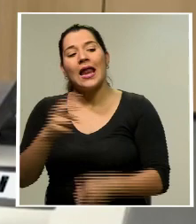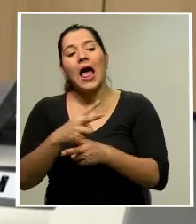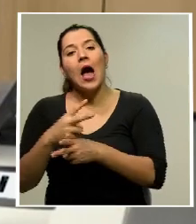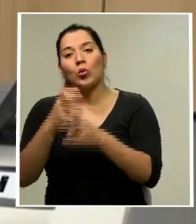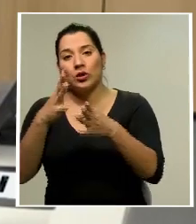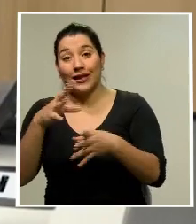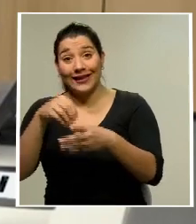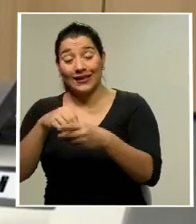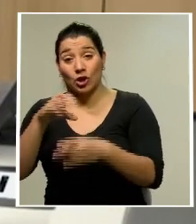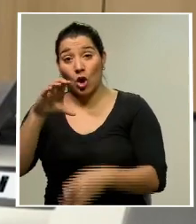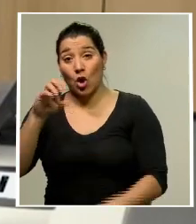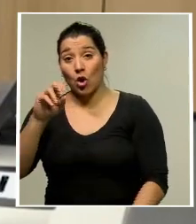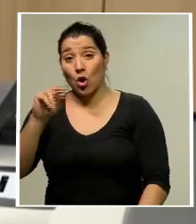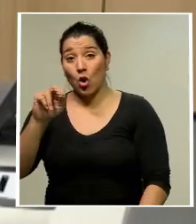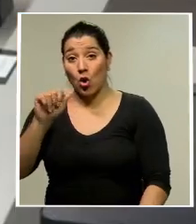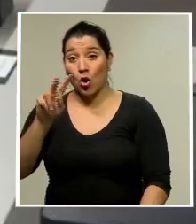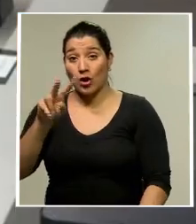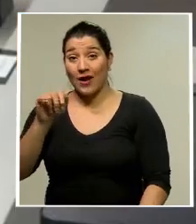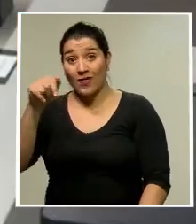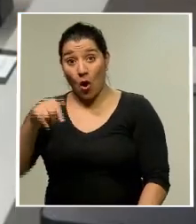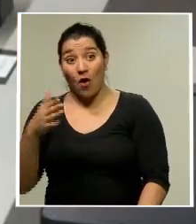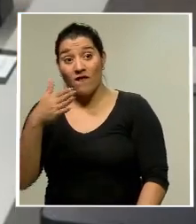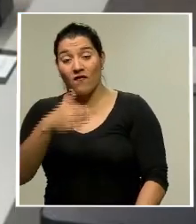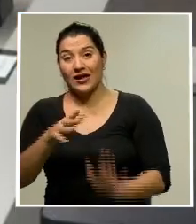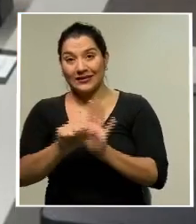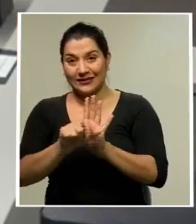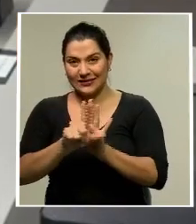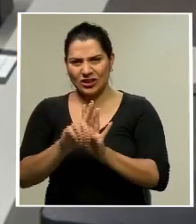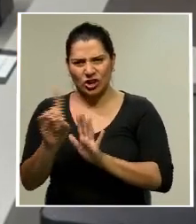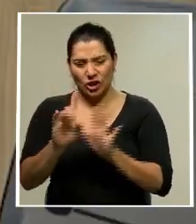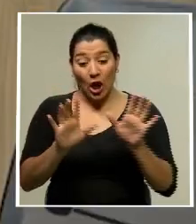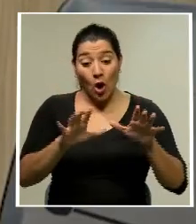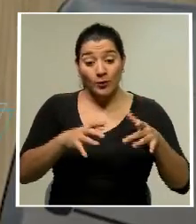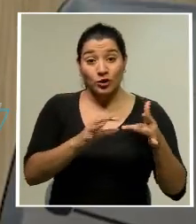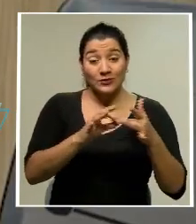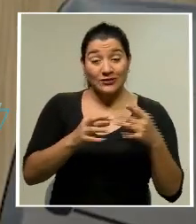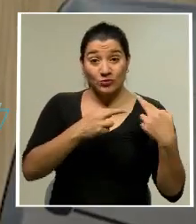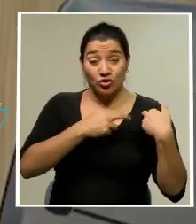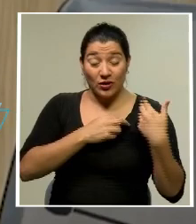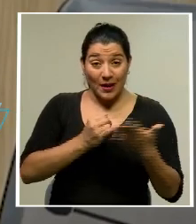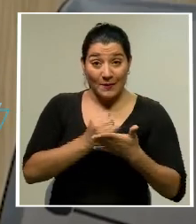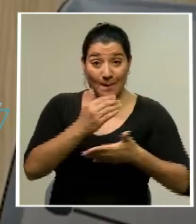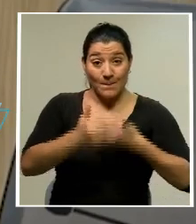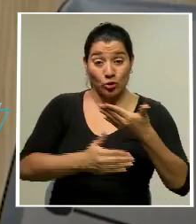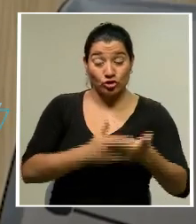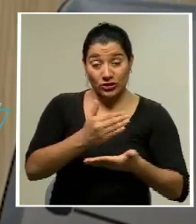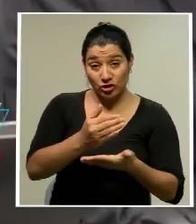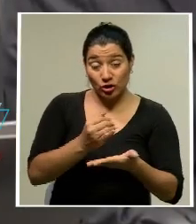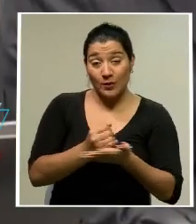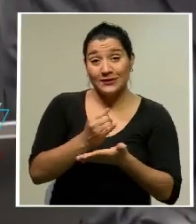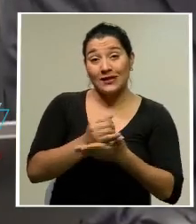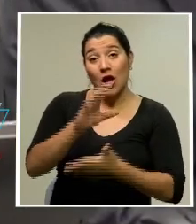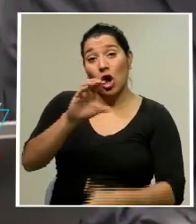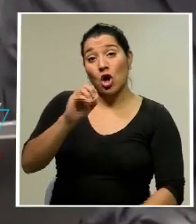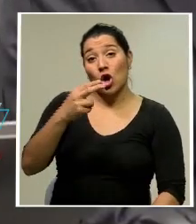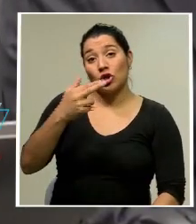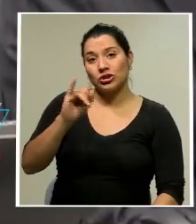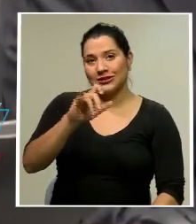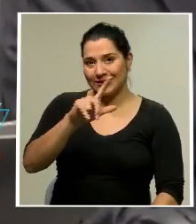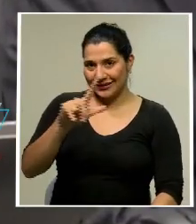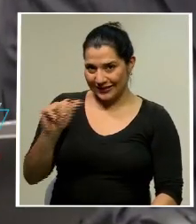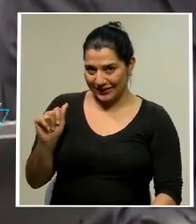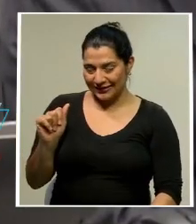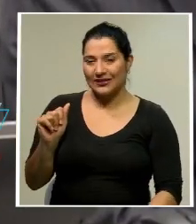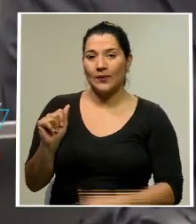el CONAVI, estuvo presente en la comisión especial que estudia la presunta red de corrupción en obras viales en Costa Rica,